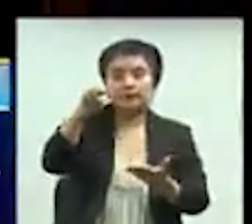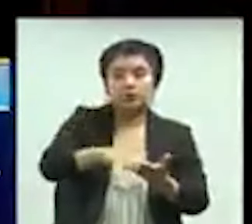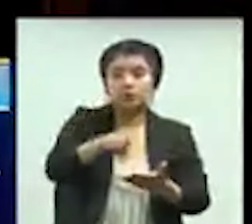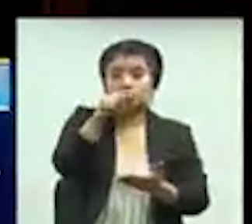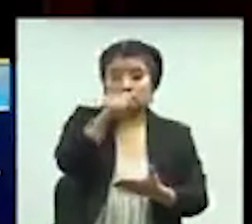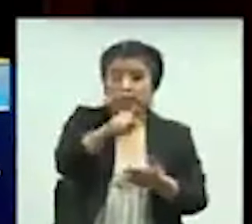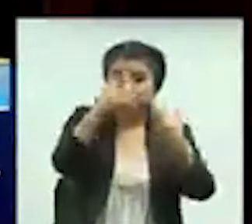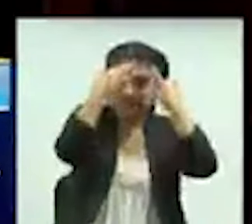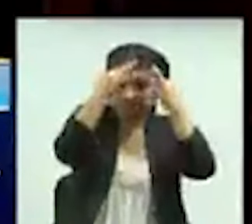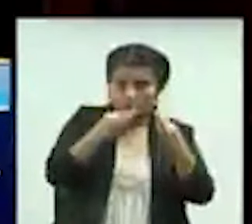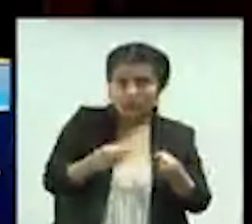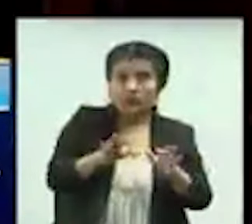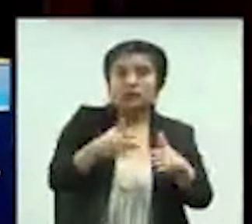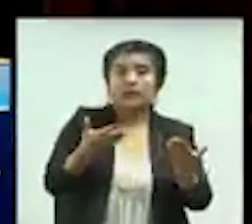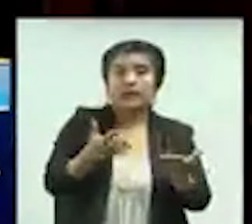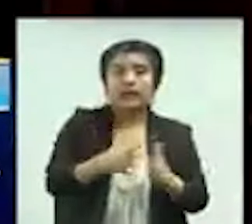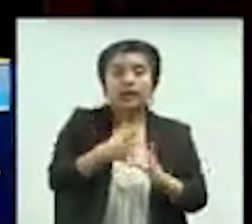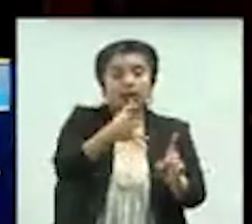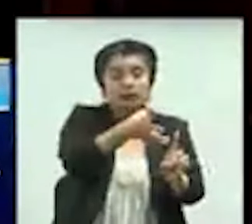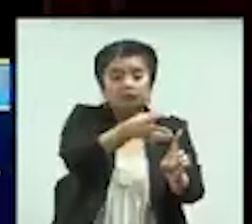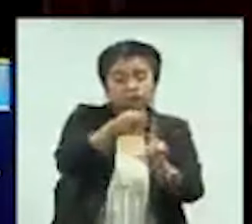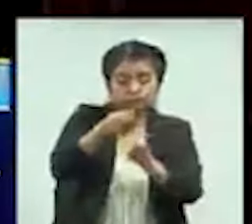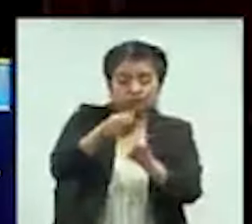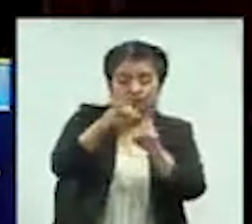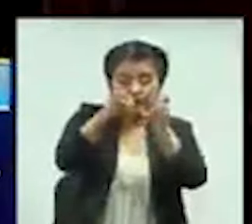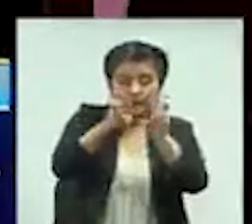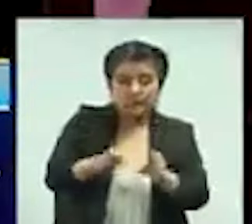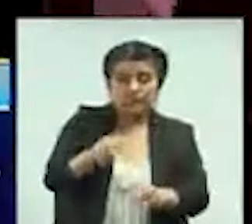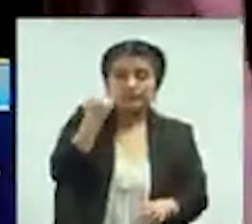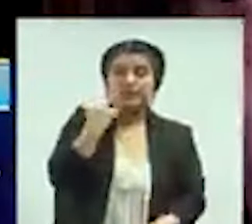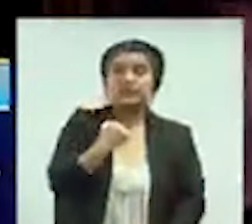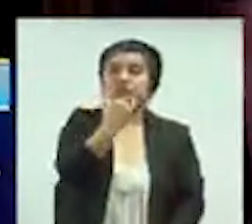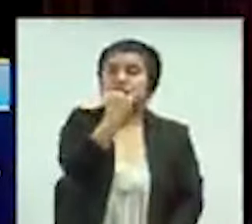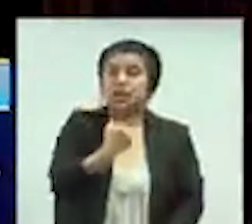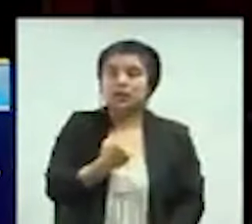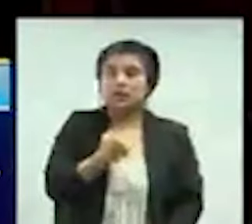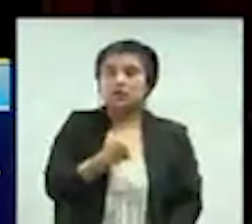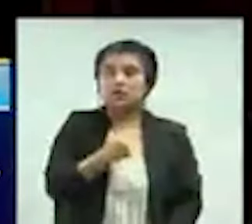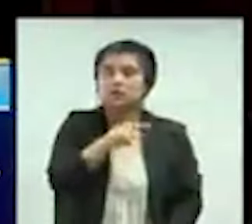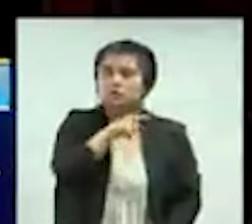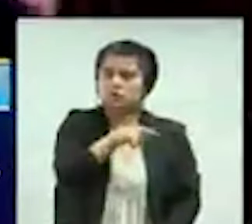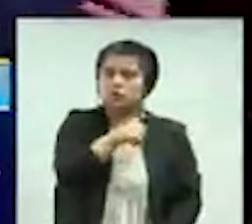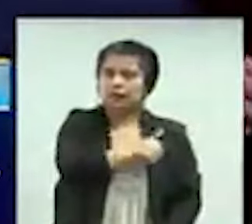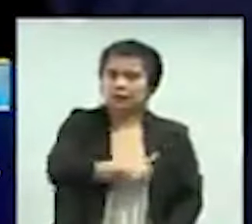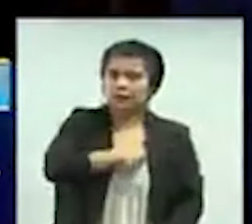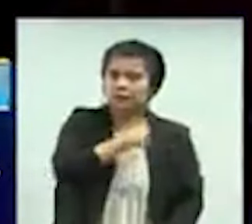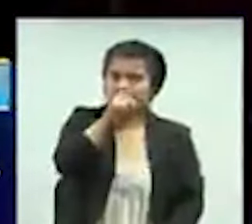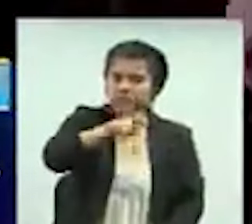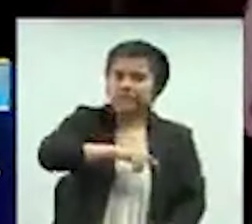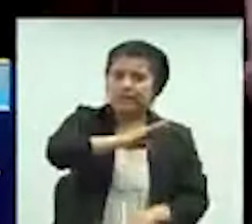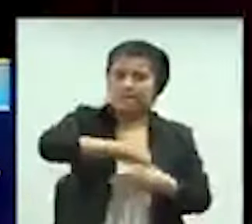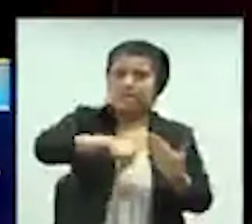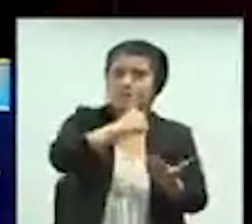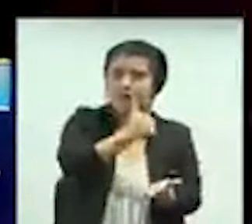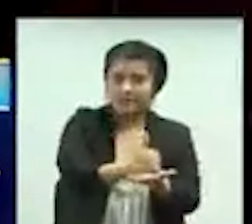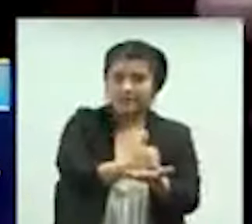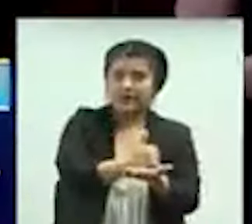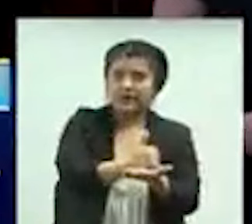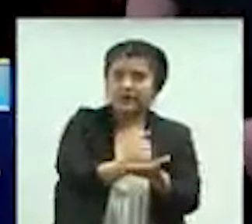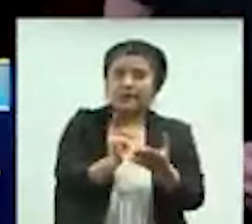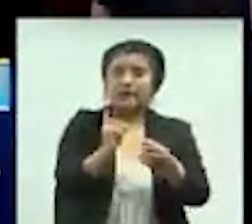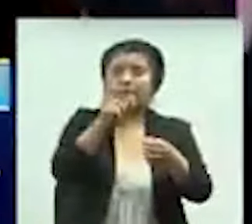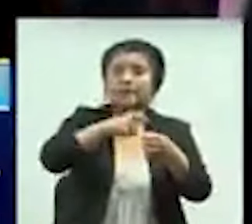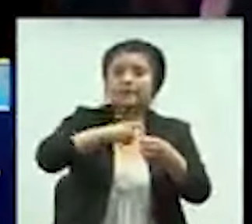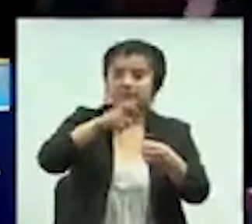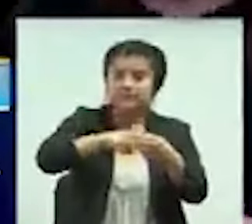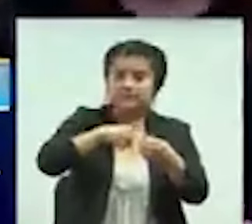usted que el secuestro de civiles israelitas son actos que deban de premiarse con el voto favorable